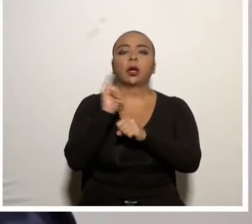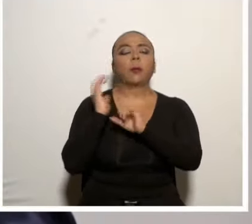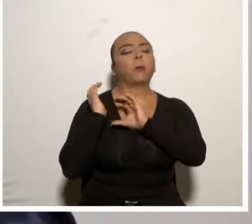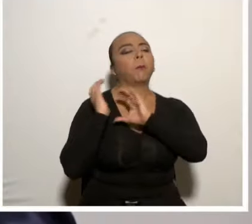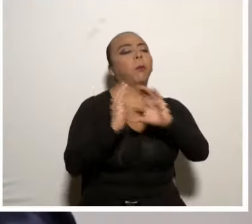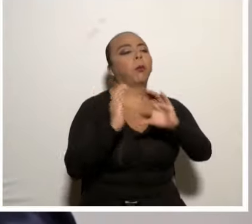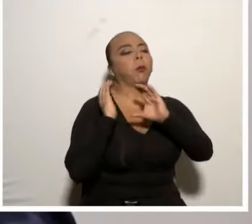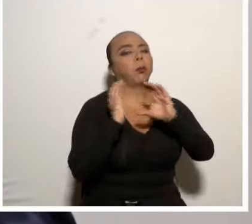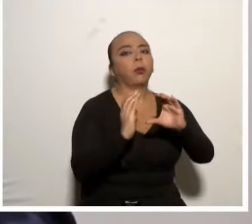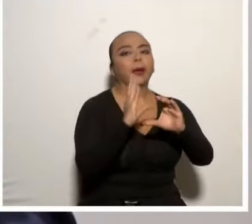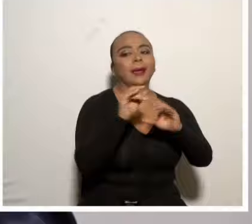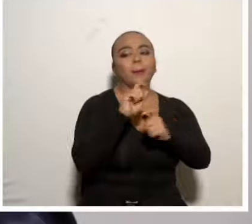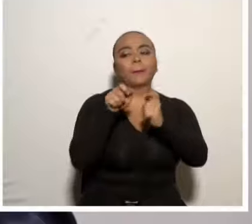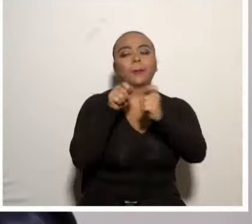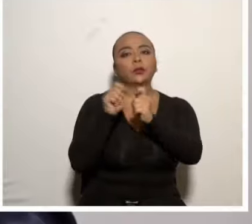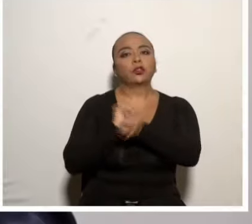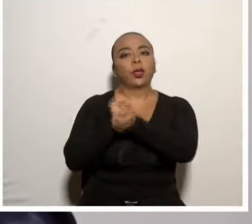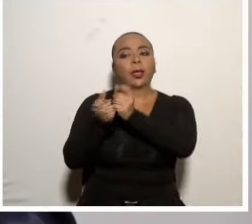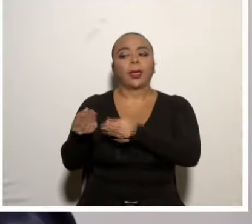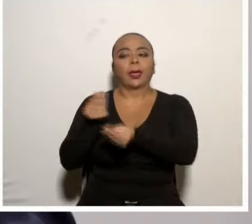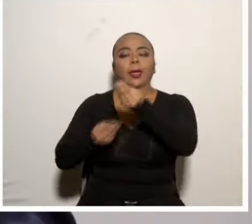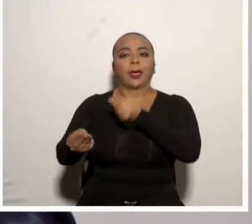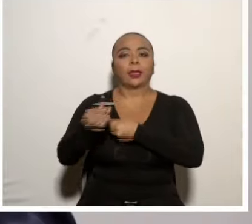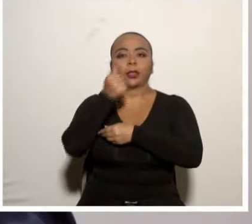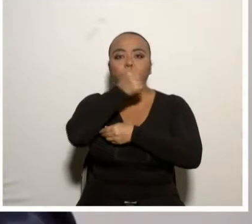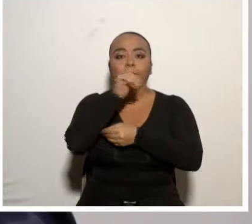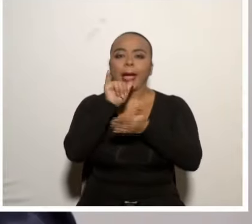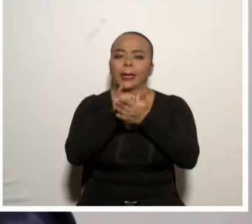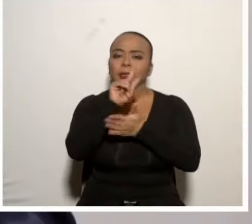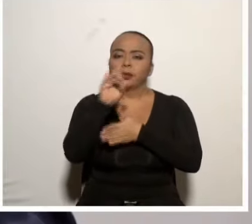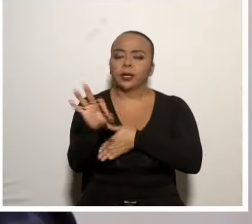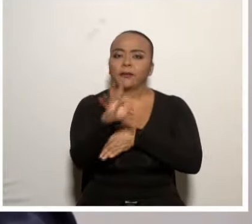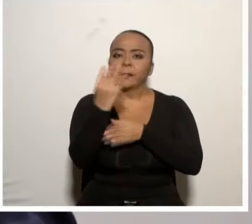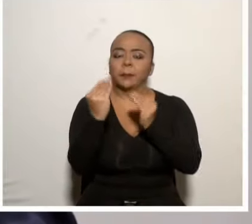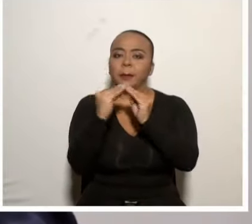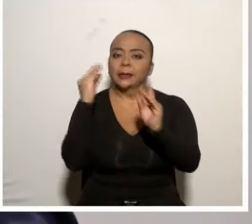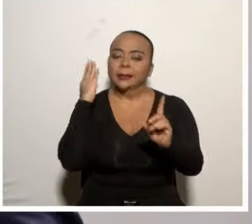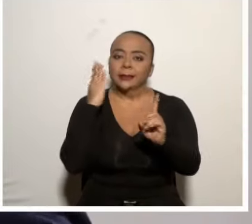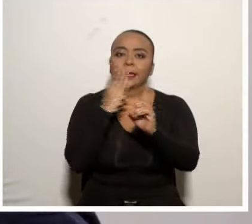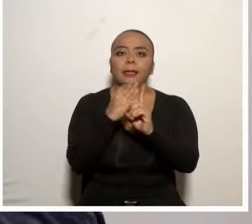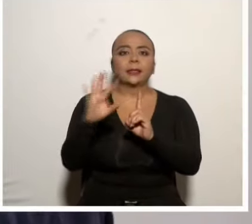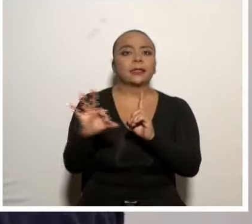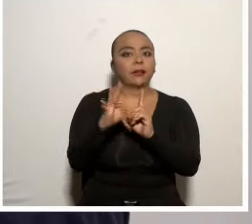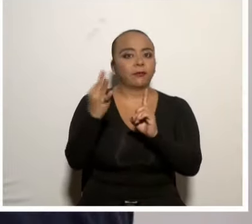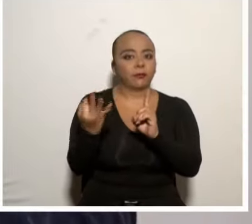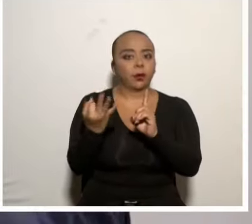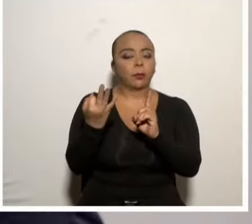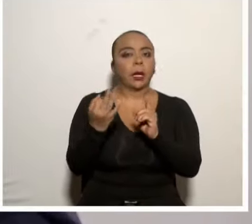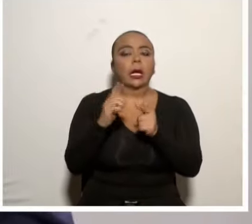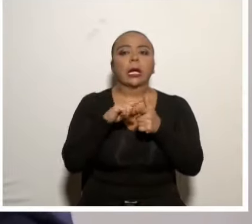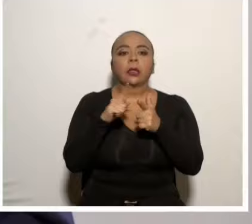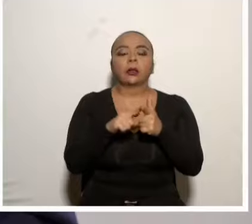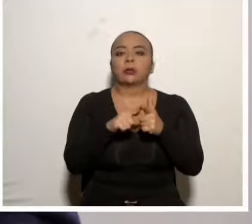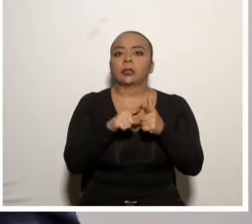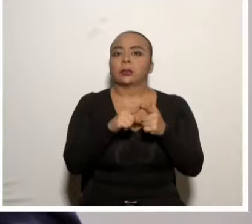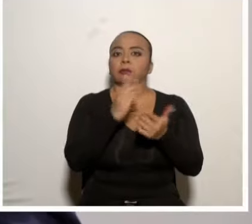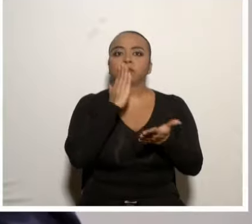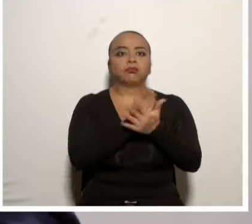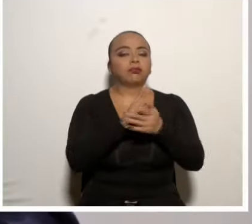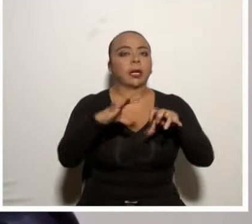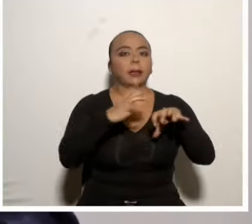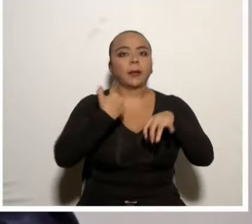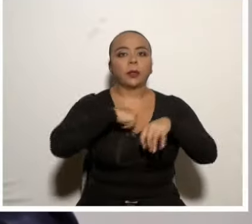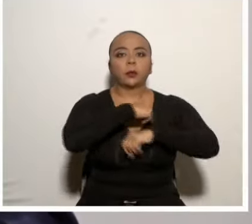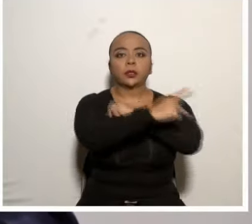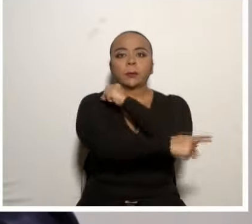y como punto de cambio. Me parece que esa es una de las vías más directas, de manera que se ahoga la actividad en nuestro país. Luego hay